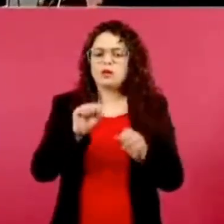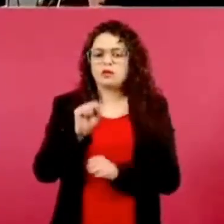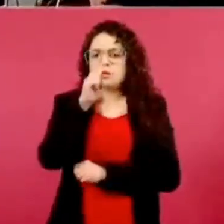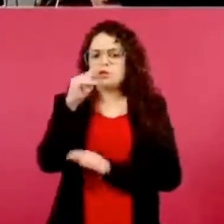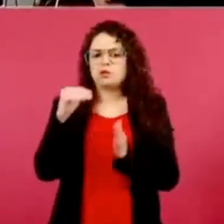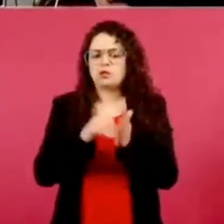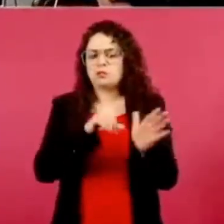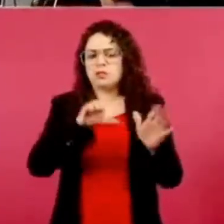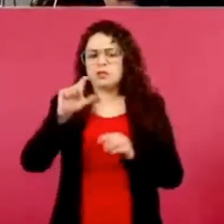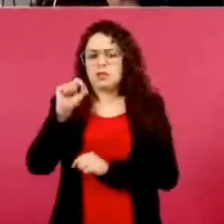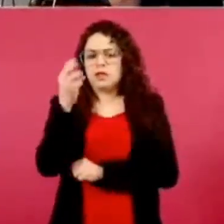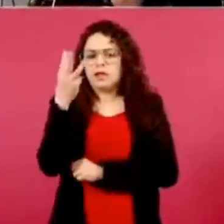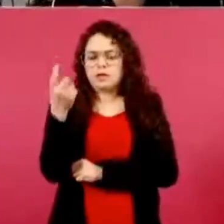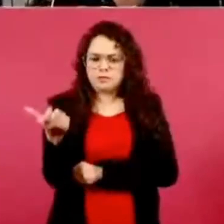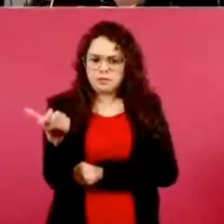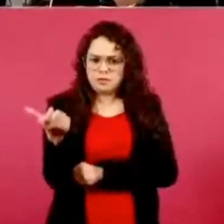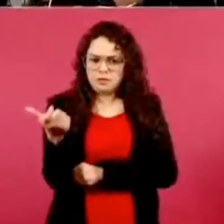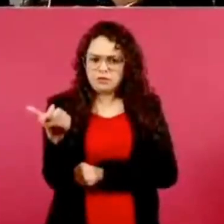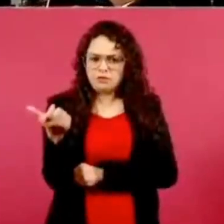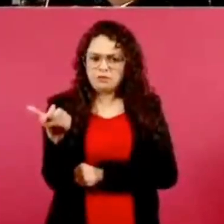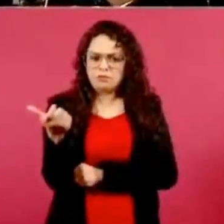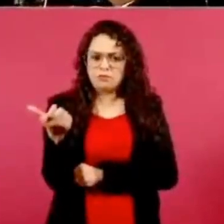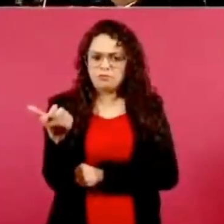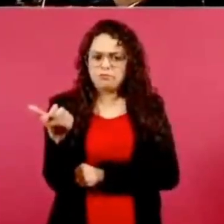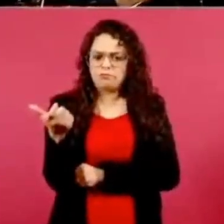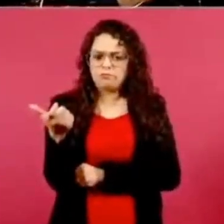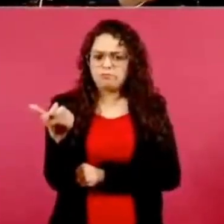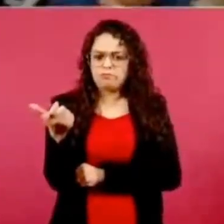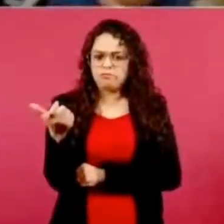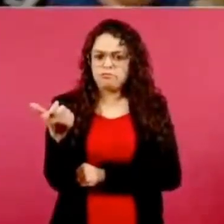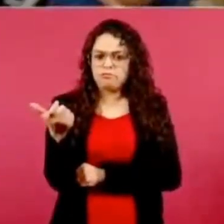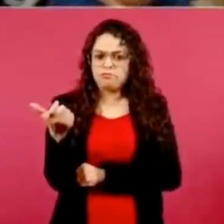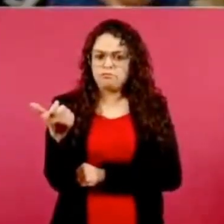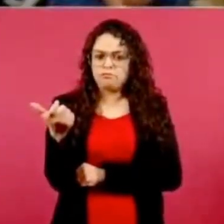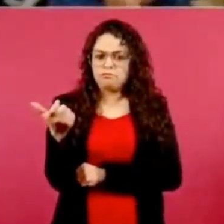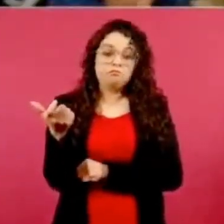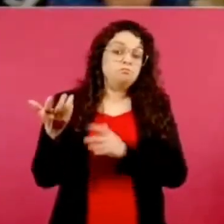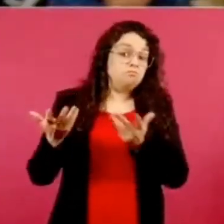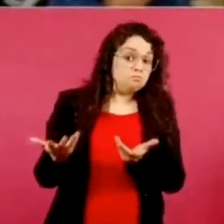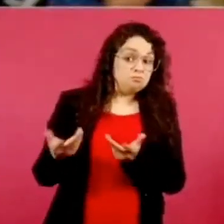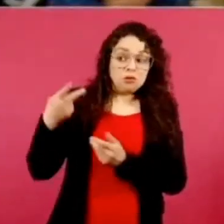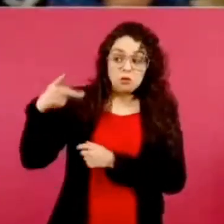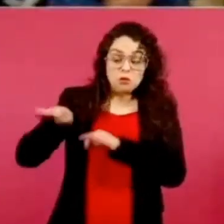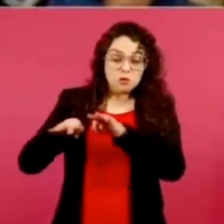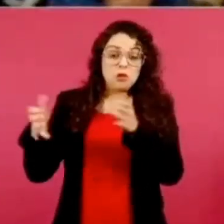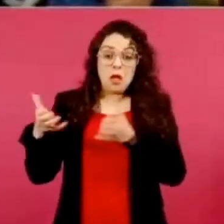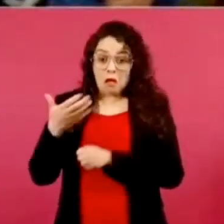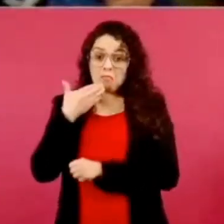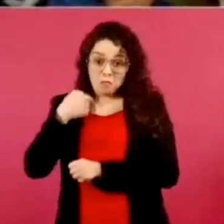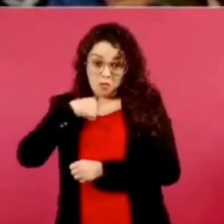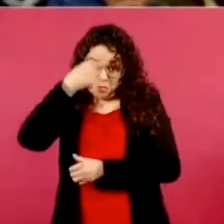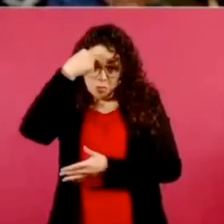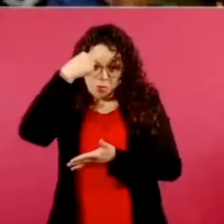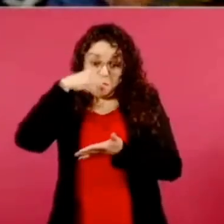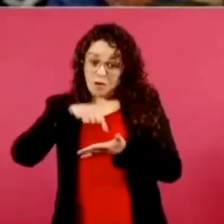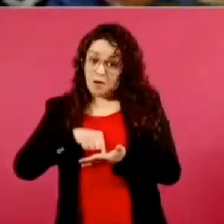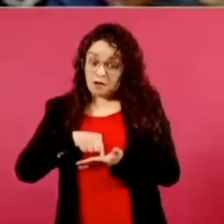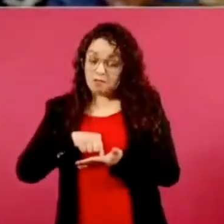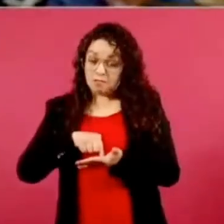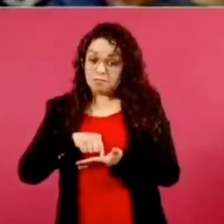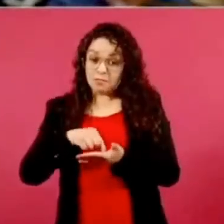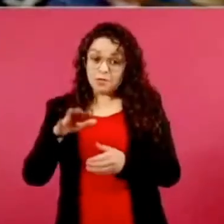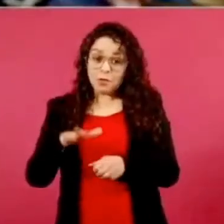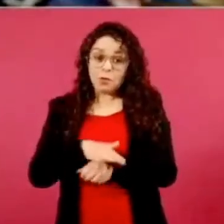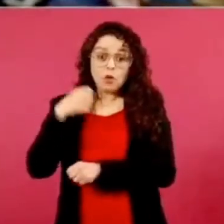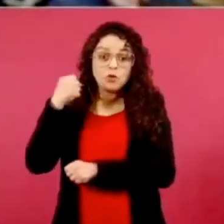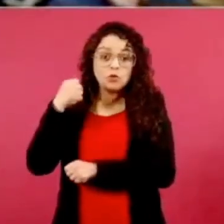62,723 pesos. Yo creo que hace muy bien su trabajo porque pues tiene un gran favor, porque su